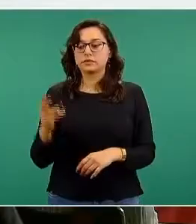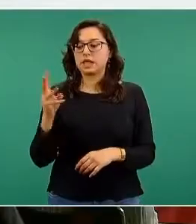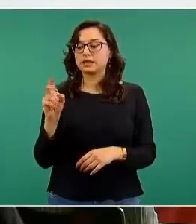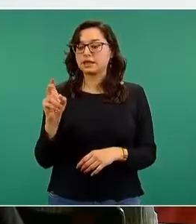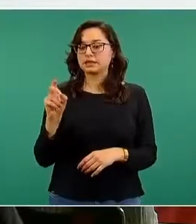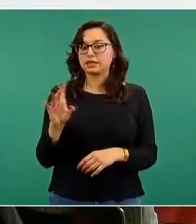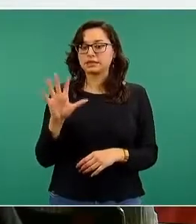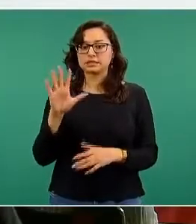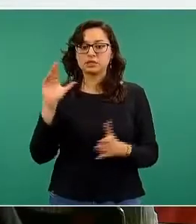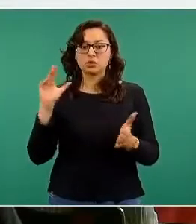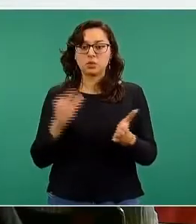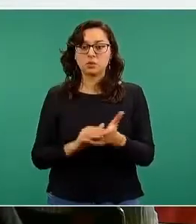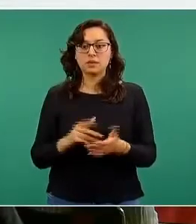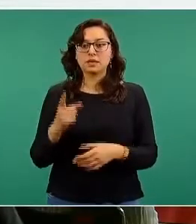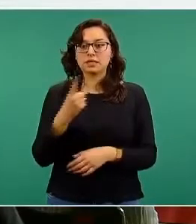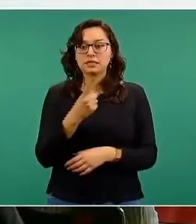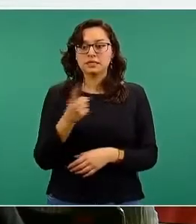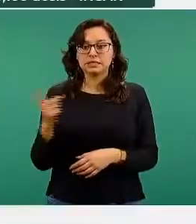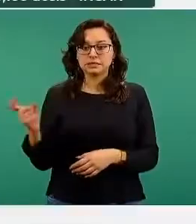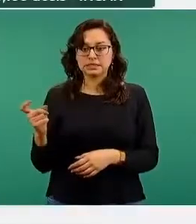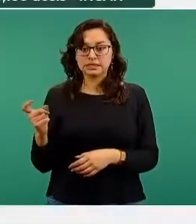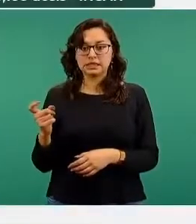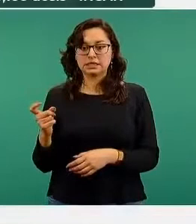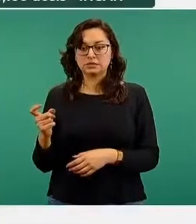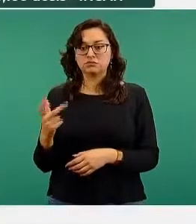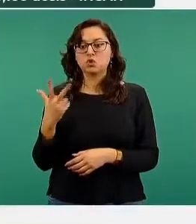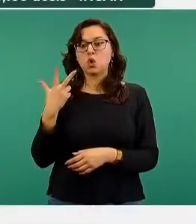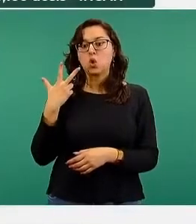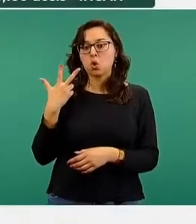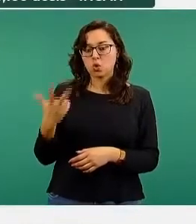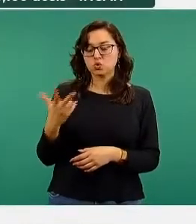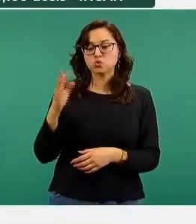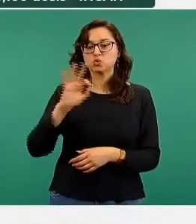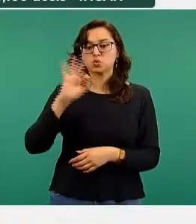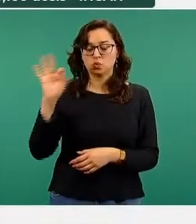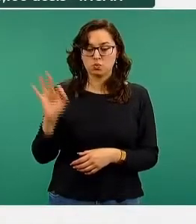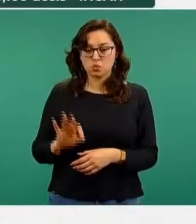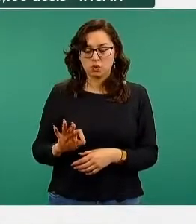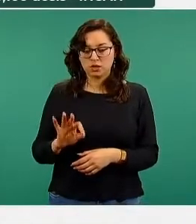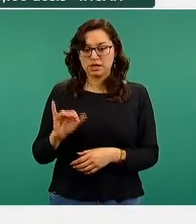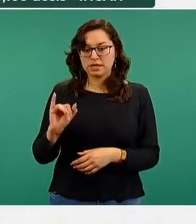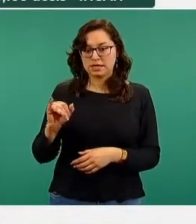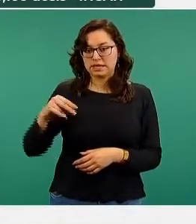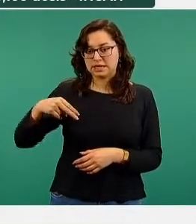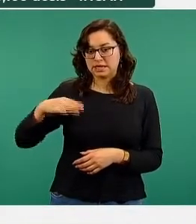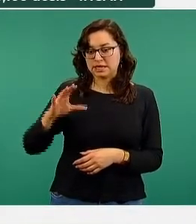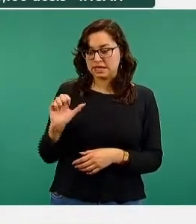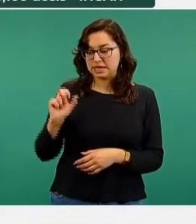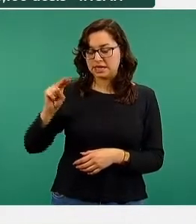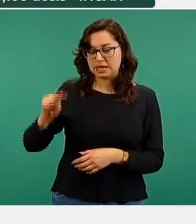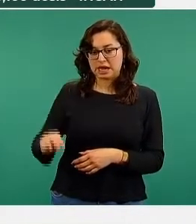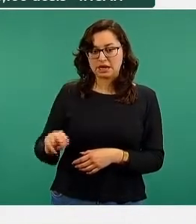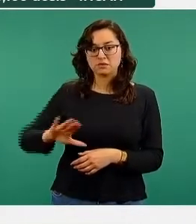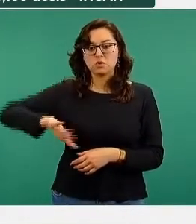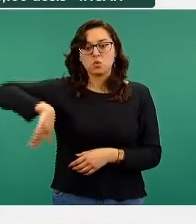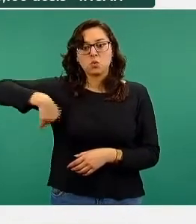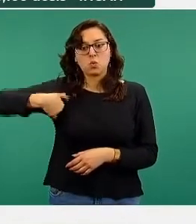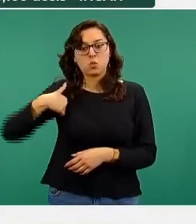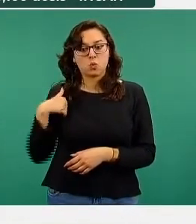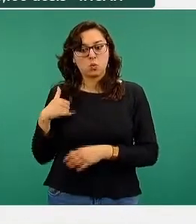que mencionábamos ayer representan este 8% del primer paquete grande, del 12 de enero, y fueron